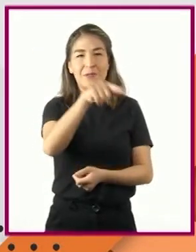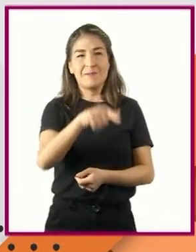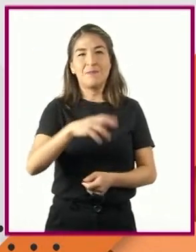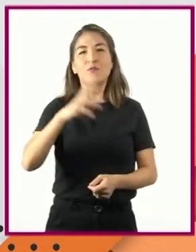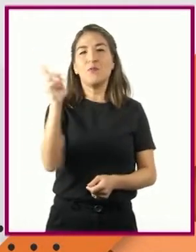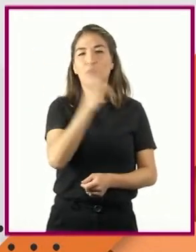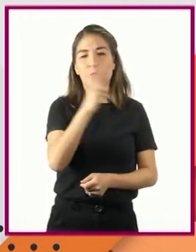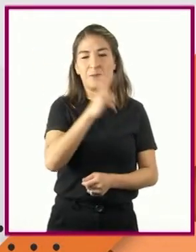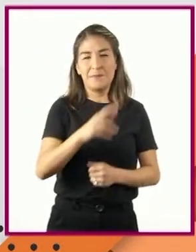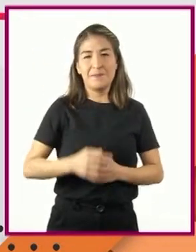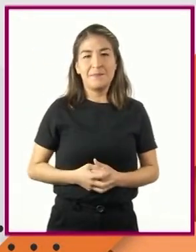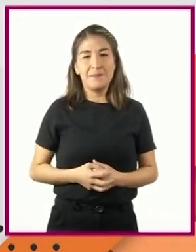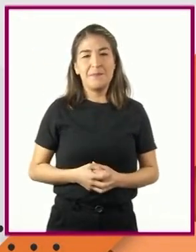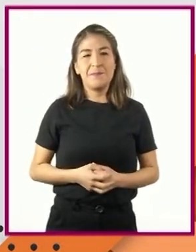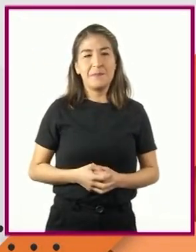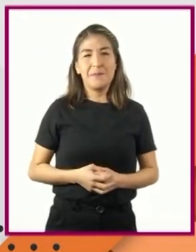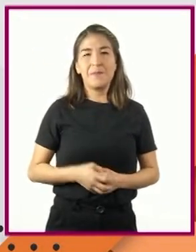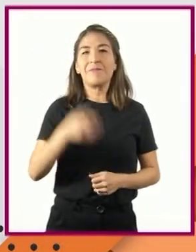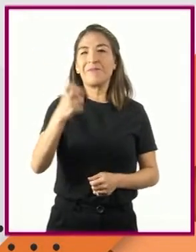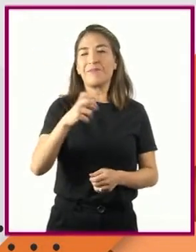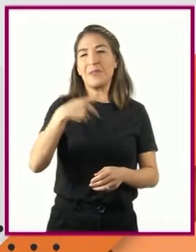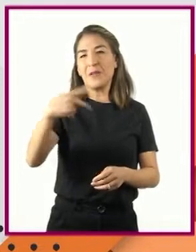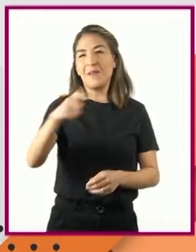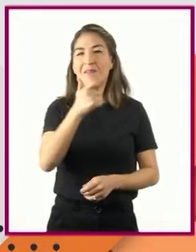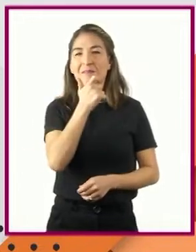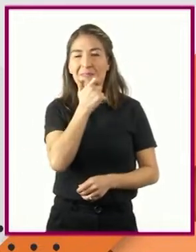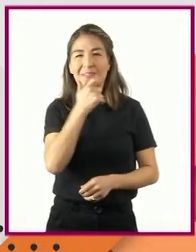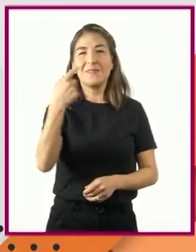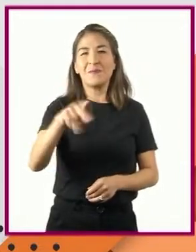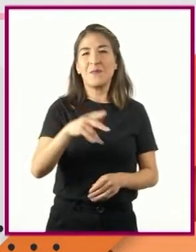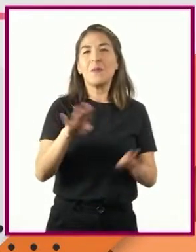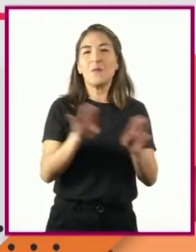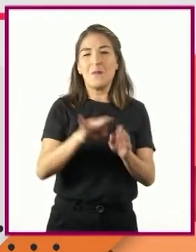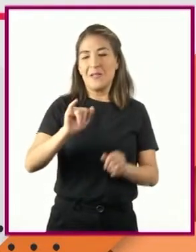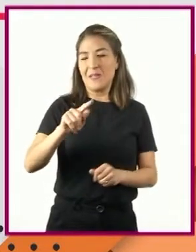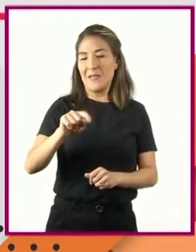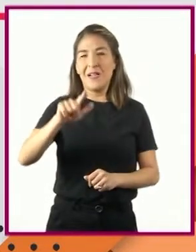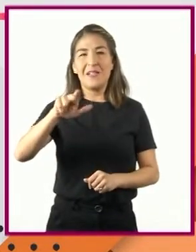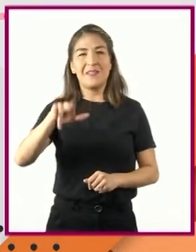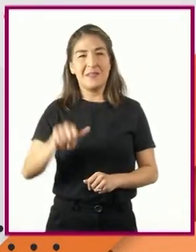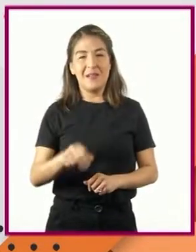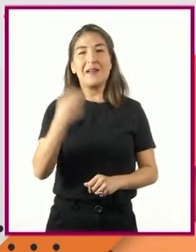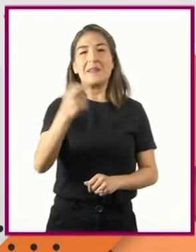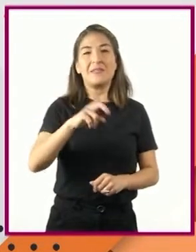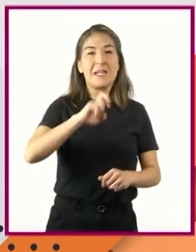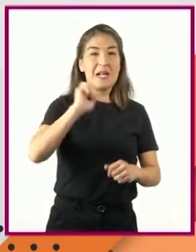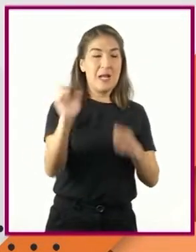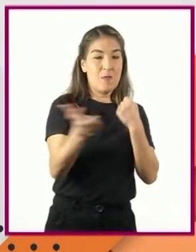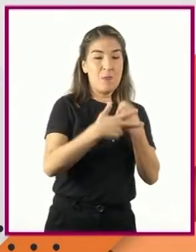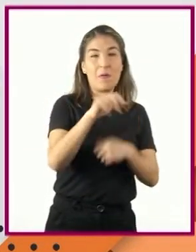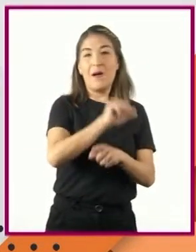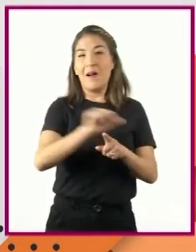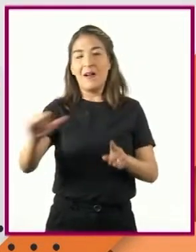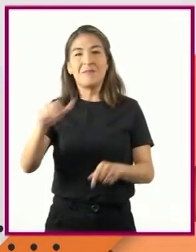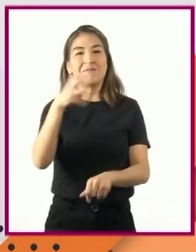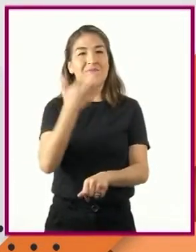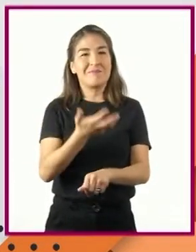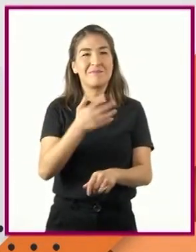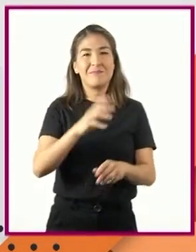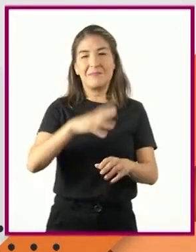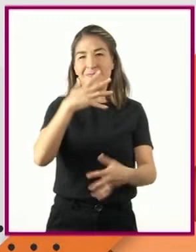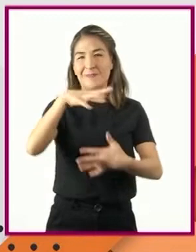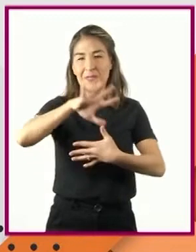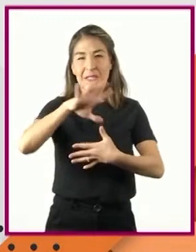hasta Vladivostok. El barco inglés Lusitania ya navegaba de Europa a América en solo 4 días y